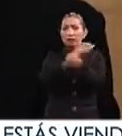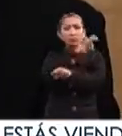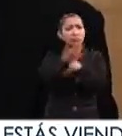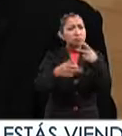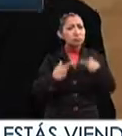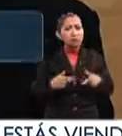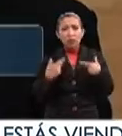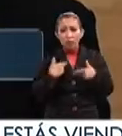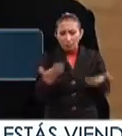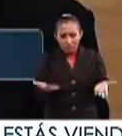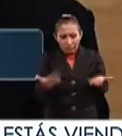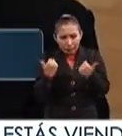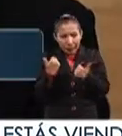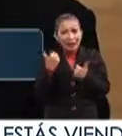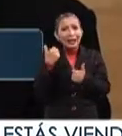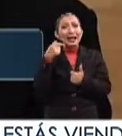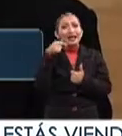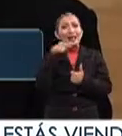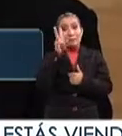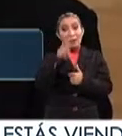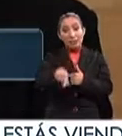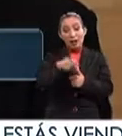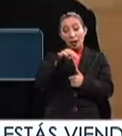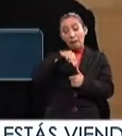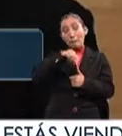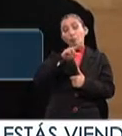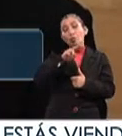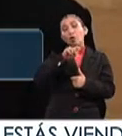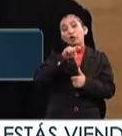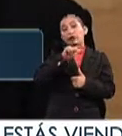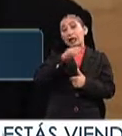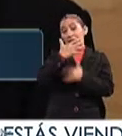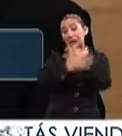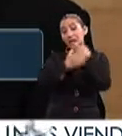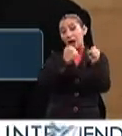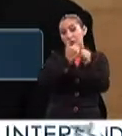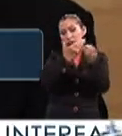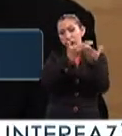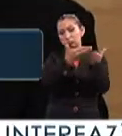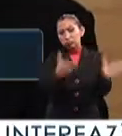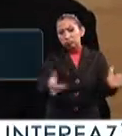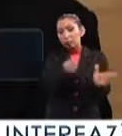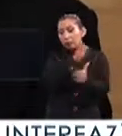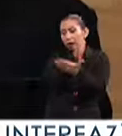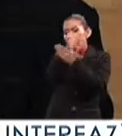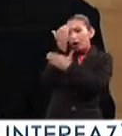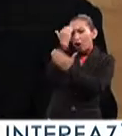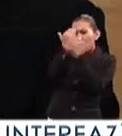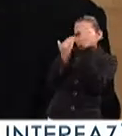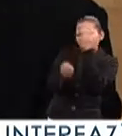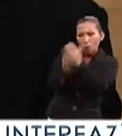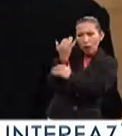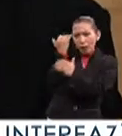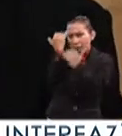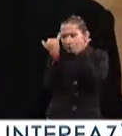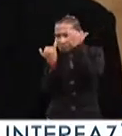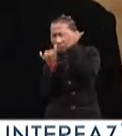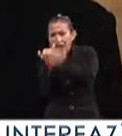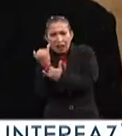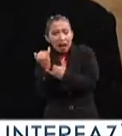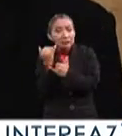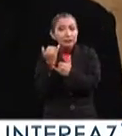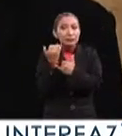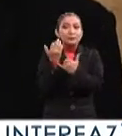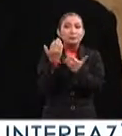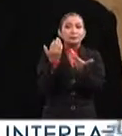gente. Es en realidad el MUTEC en los últimos 15 años ha sido una puerta al conocimiento, a la innovación, de